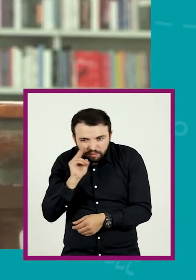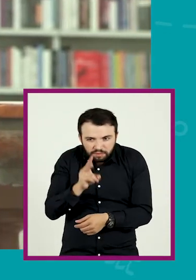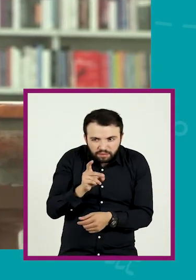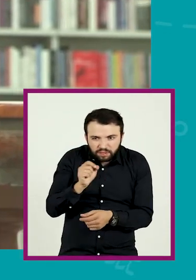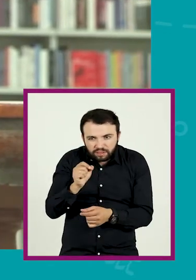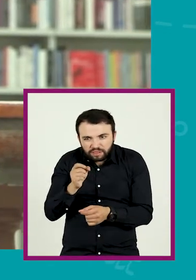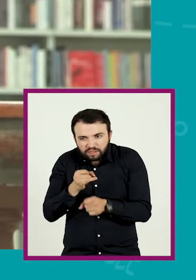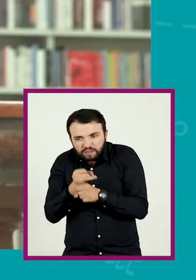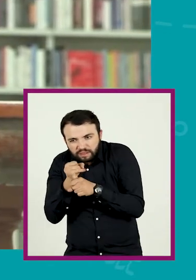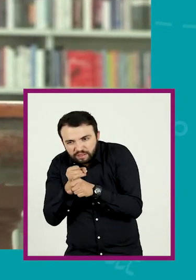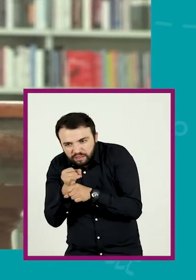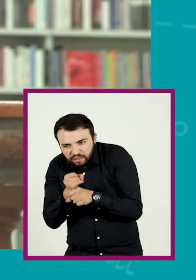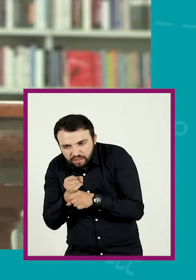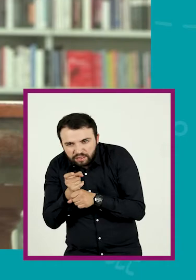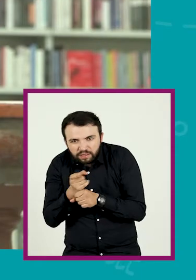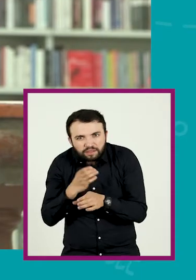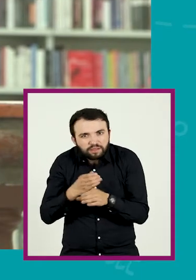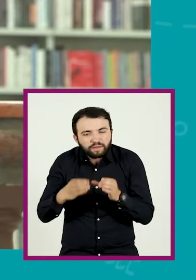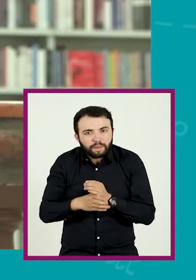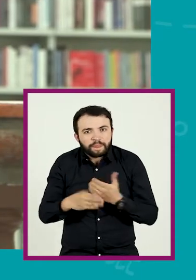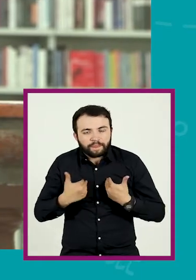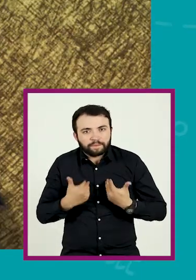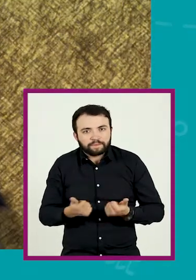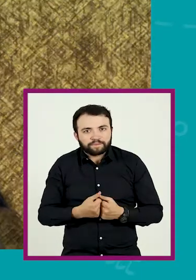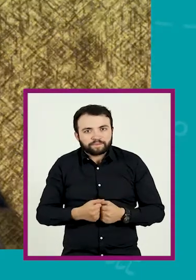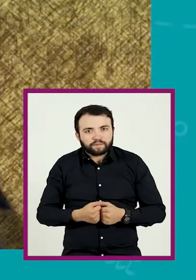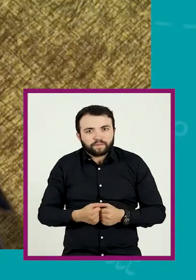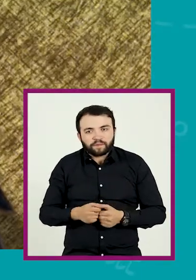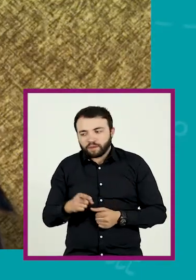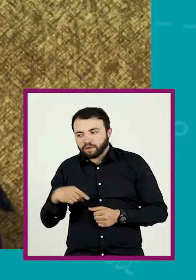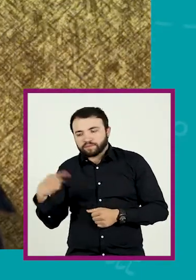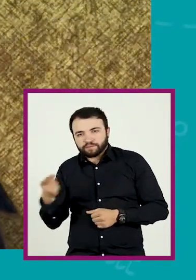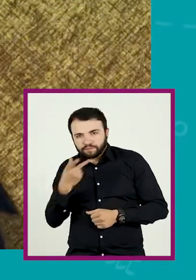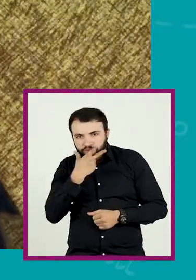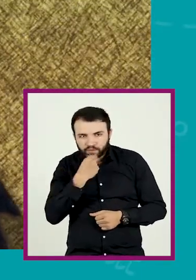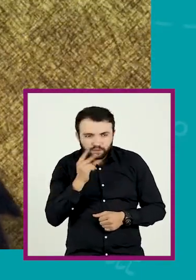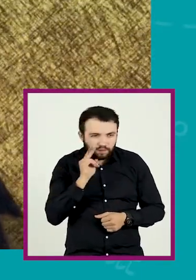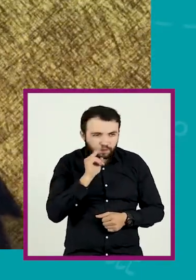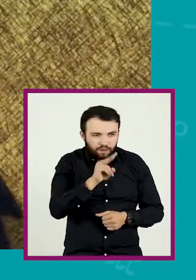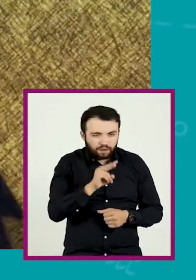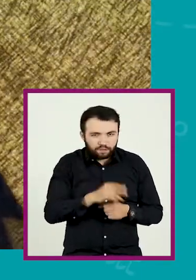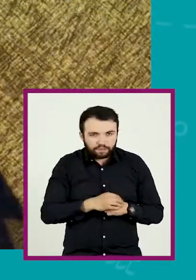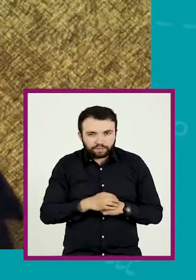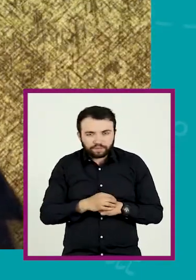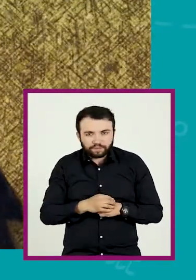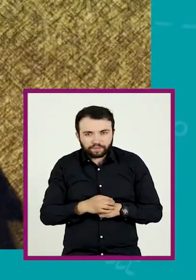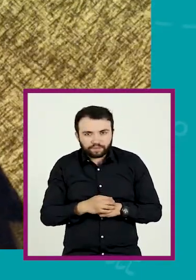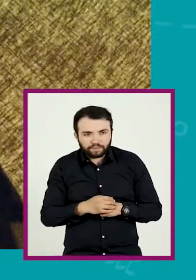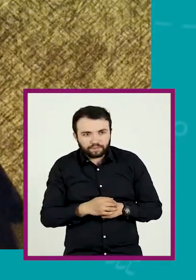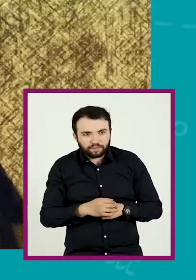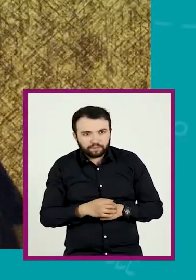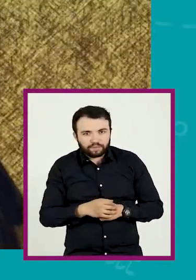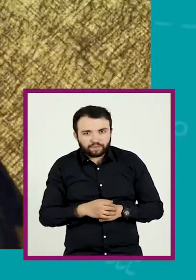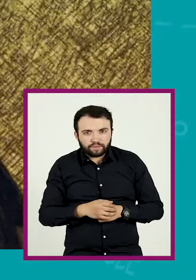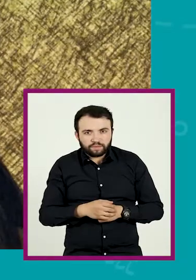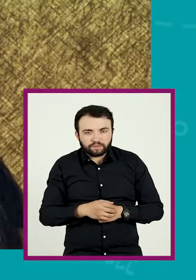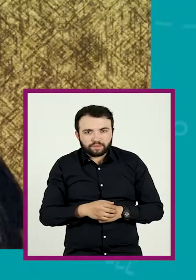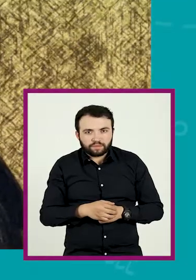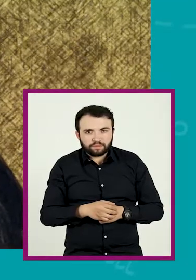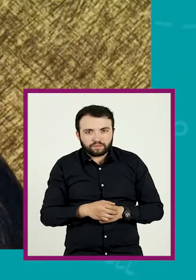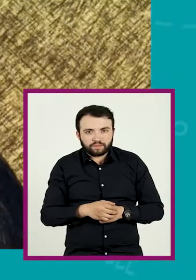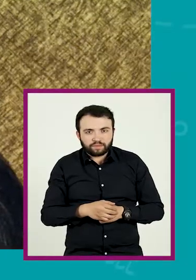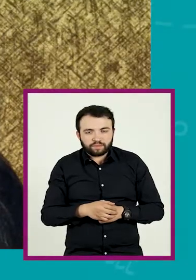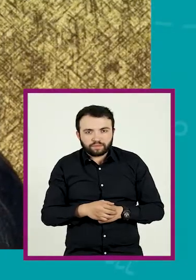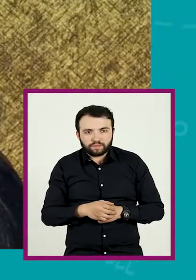Baruch Spinoza. Baruch Spinoza, que por supuesto viene de la tradición racionalista de Descartes, René Descartes.